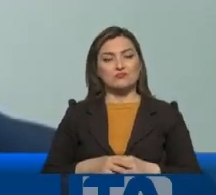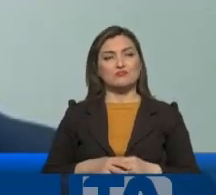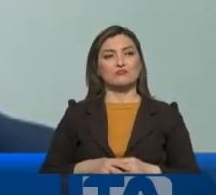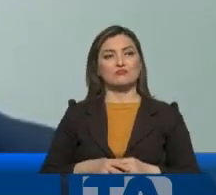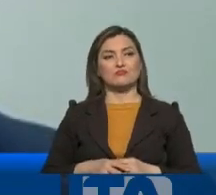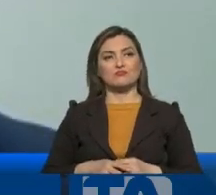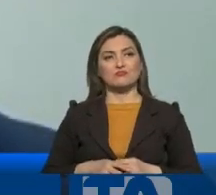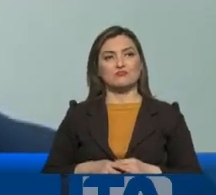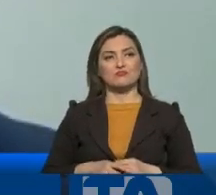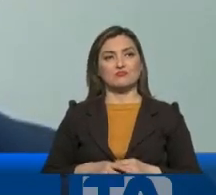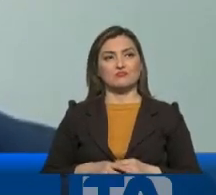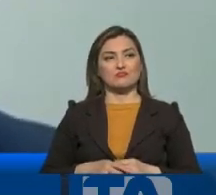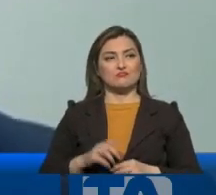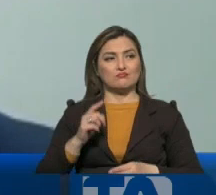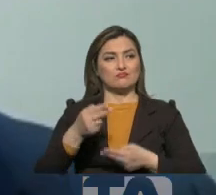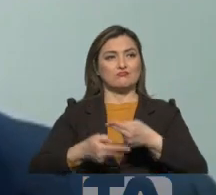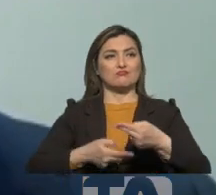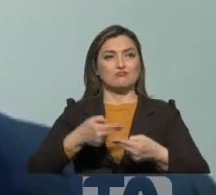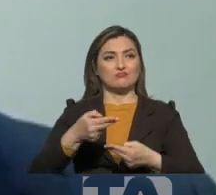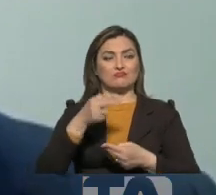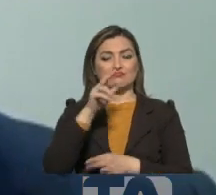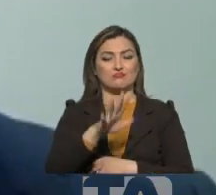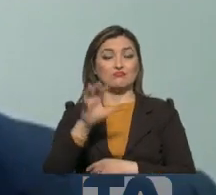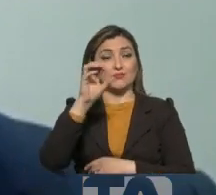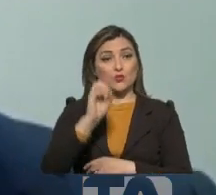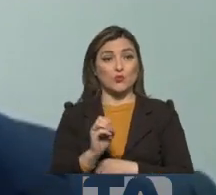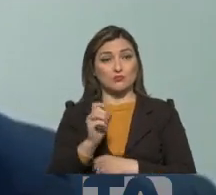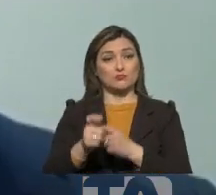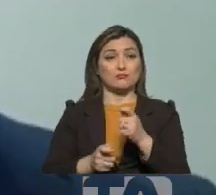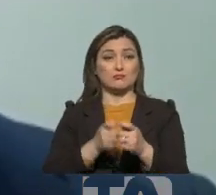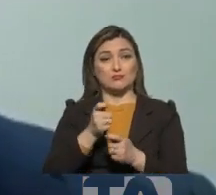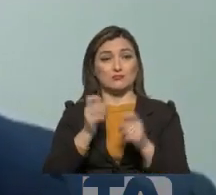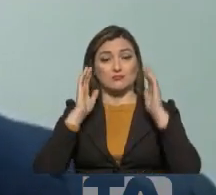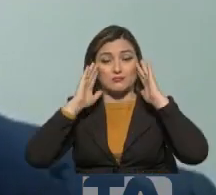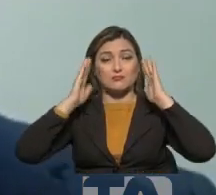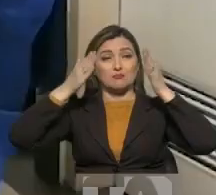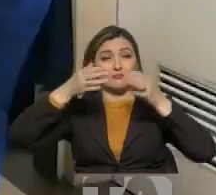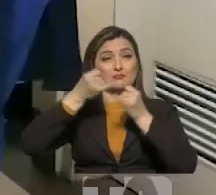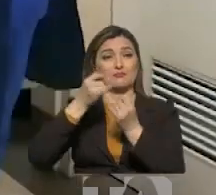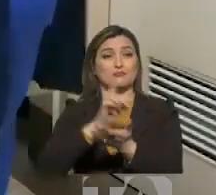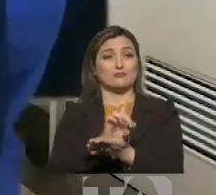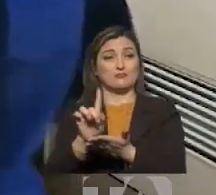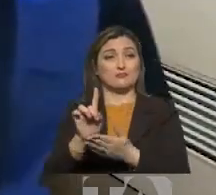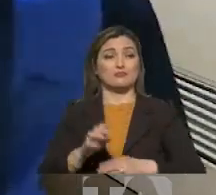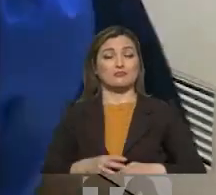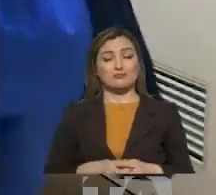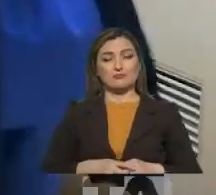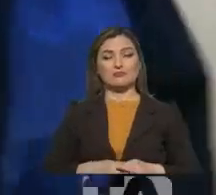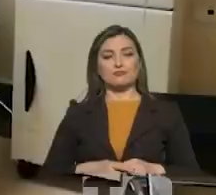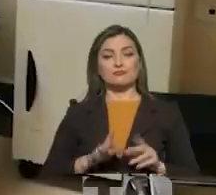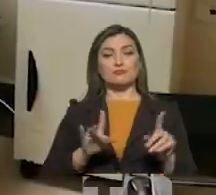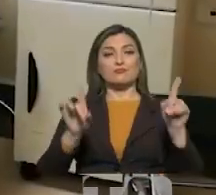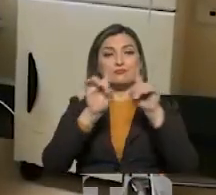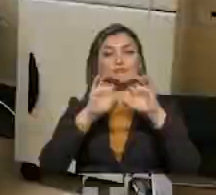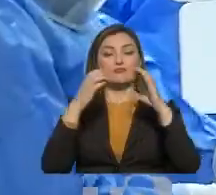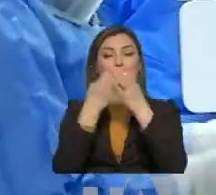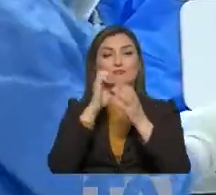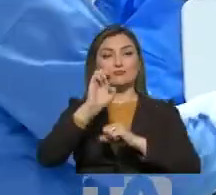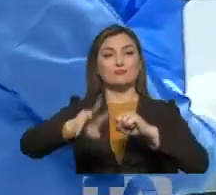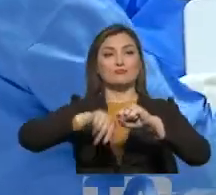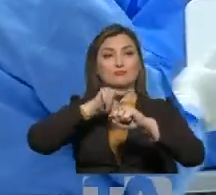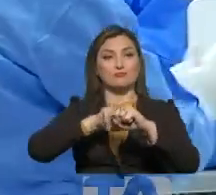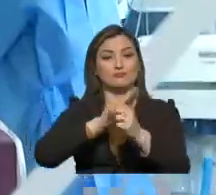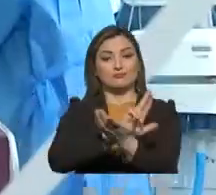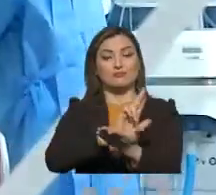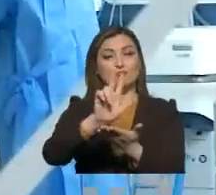estos son los negocios que tienen el 50 por ciento de sus ventas enfocadas en los fines de semana según cifras que maneja el codi nacional durante